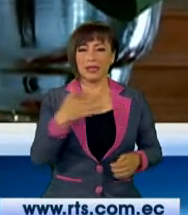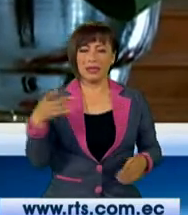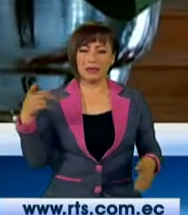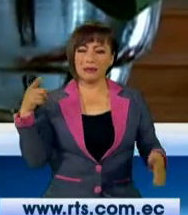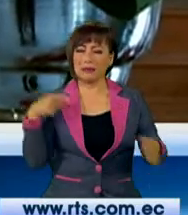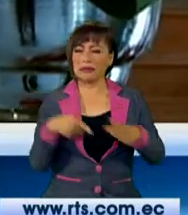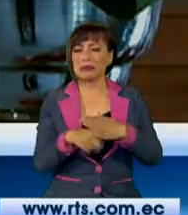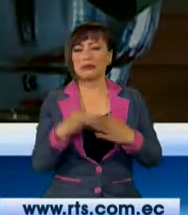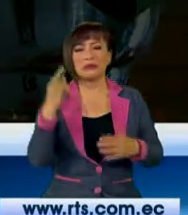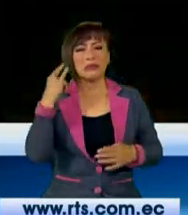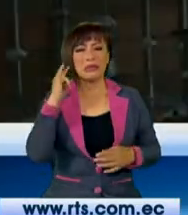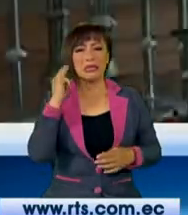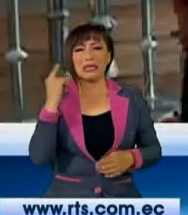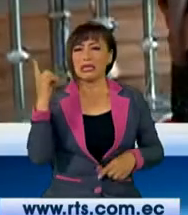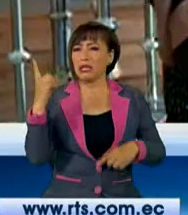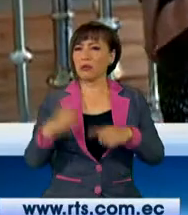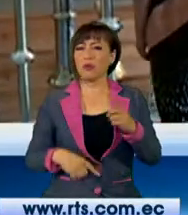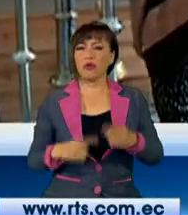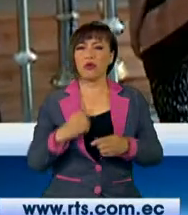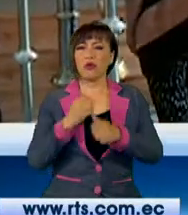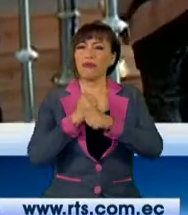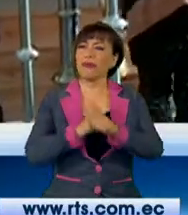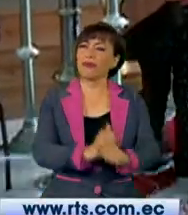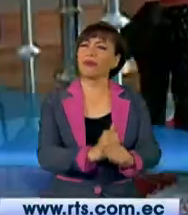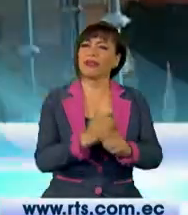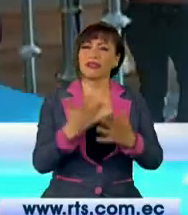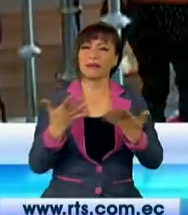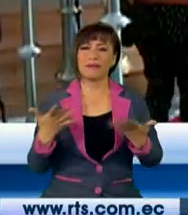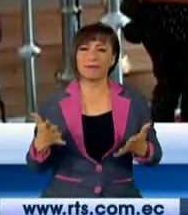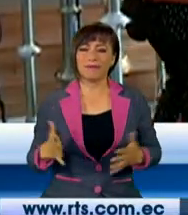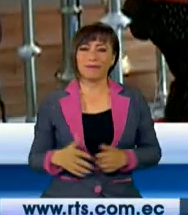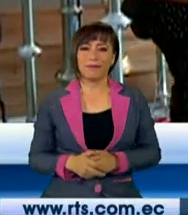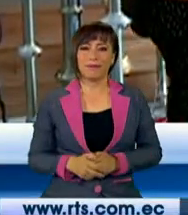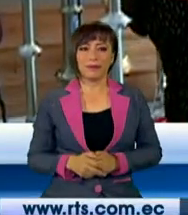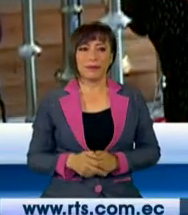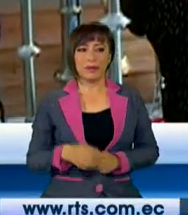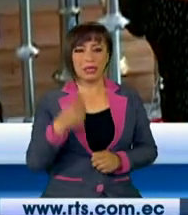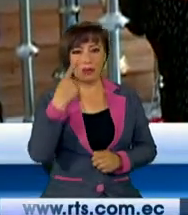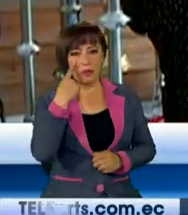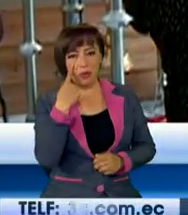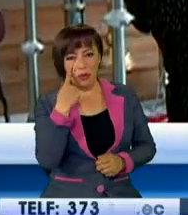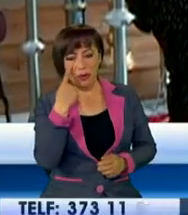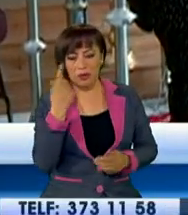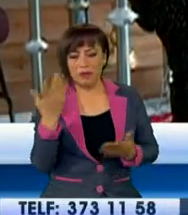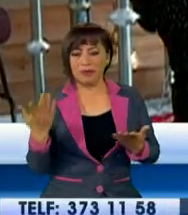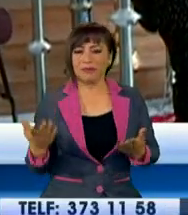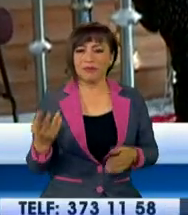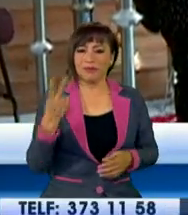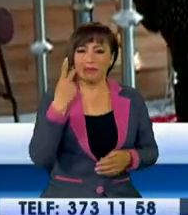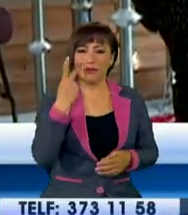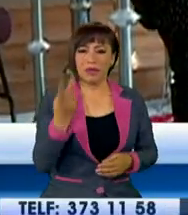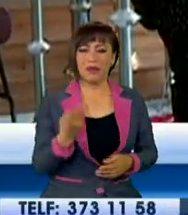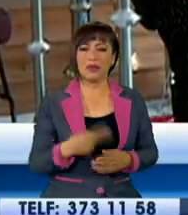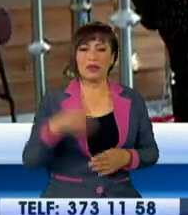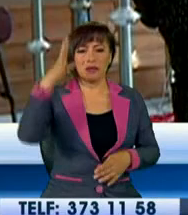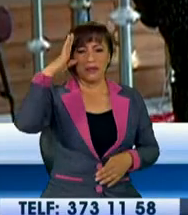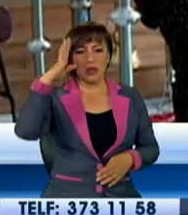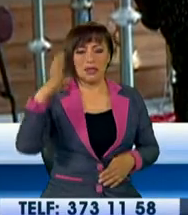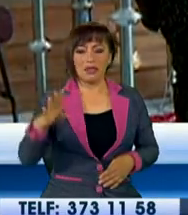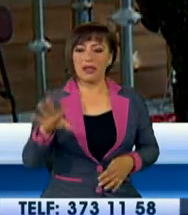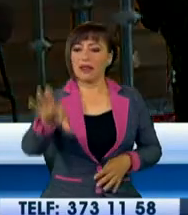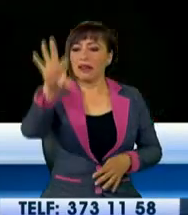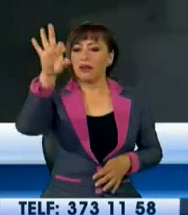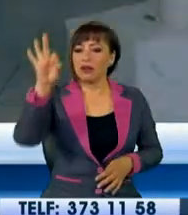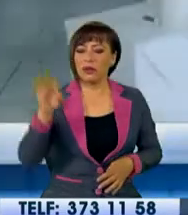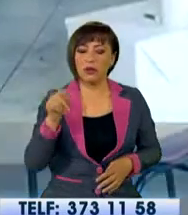fuerzas para defenderse. Hay pruebas, demasiadas pruebas hay. Prensa, hubo prensa, la policía misma encontró el